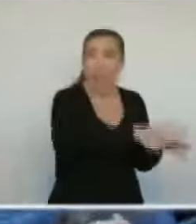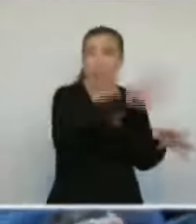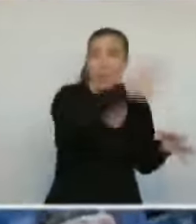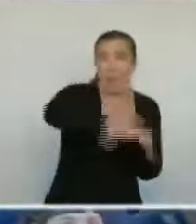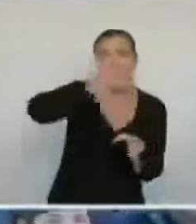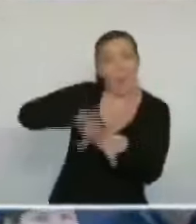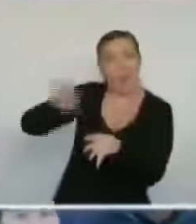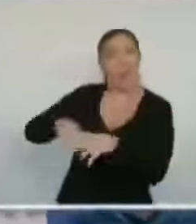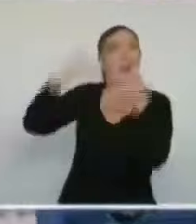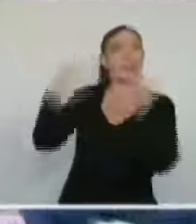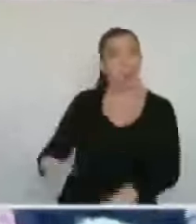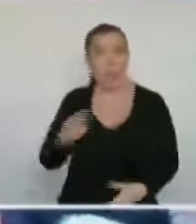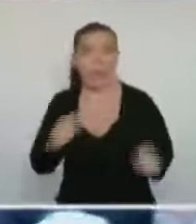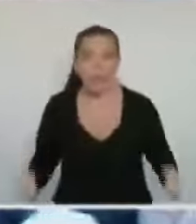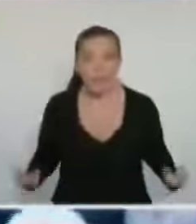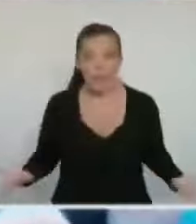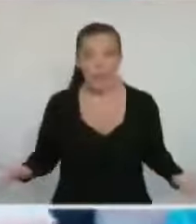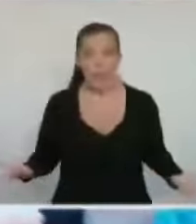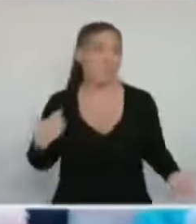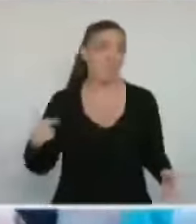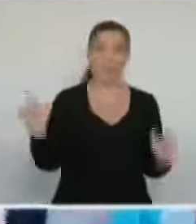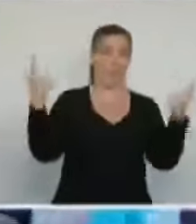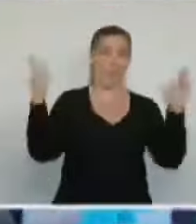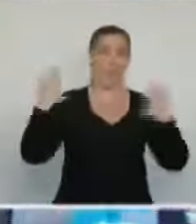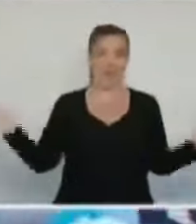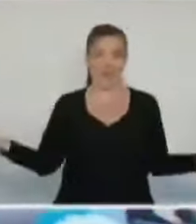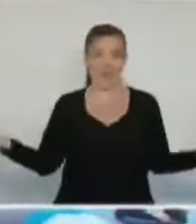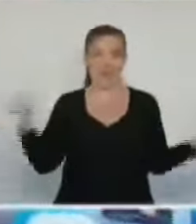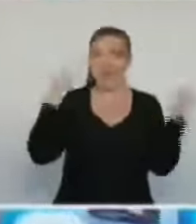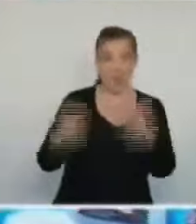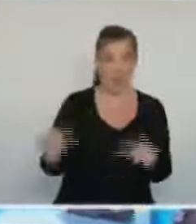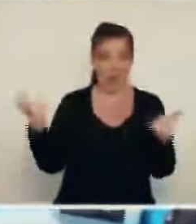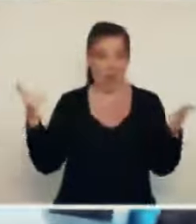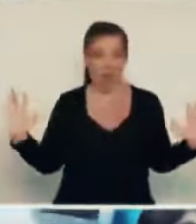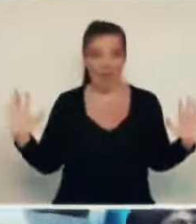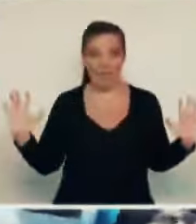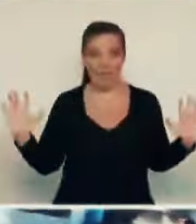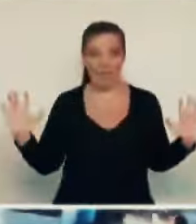¿superávit de dónde? No, no tenés superávit.